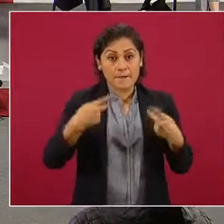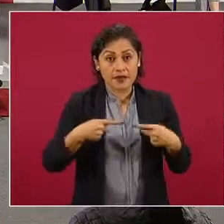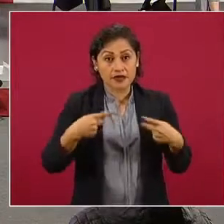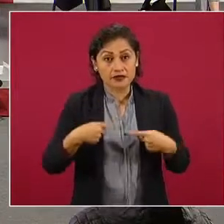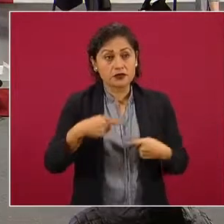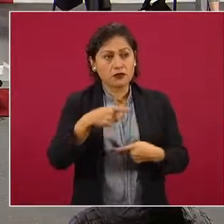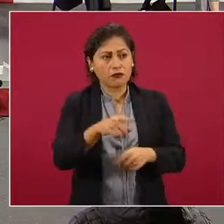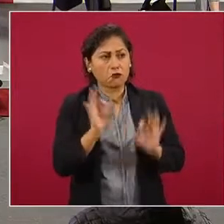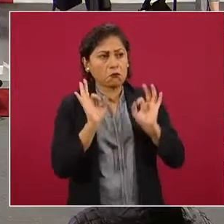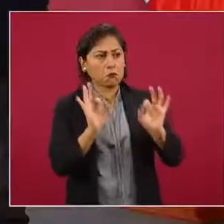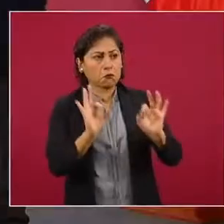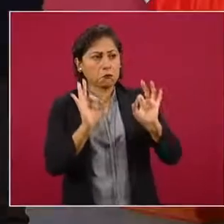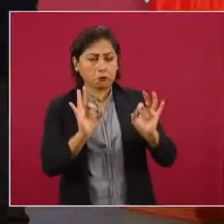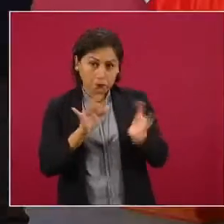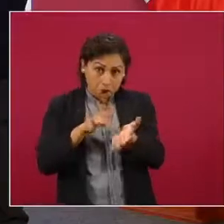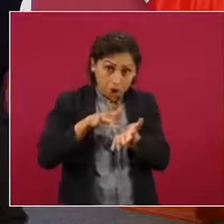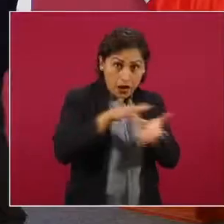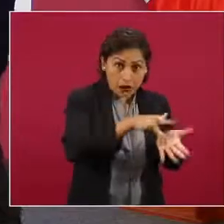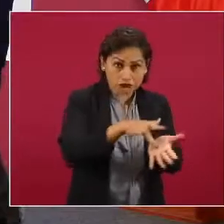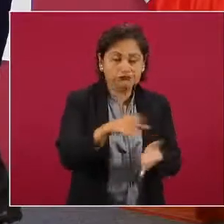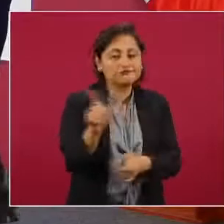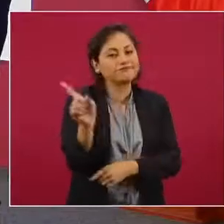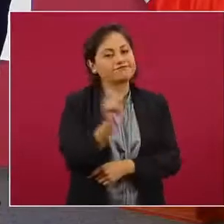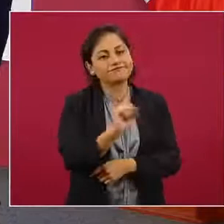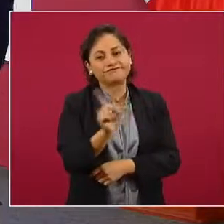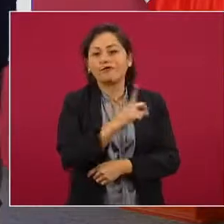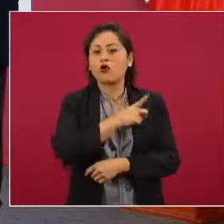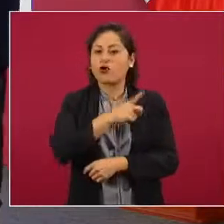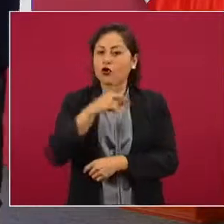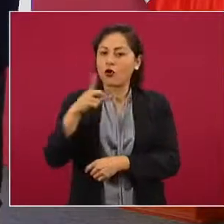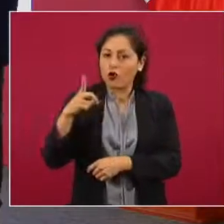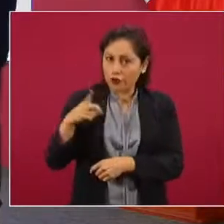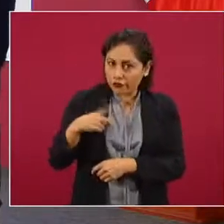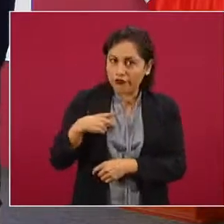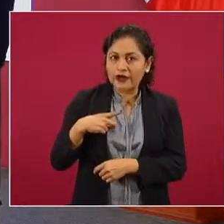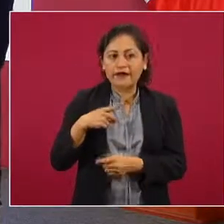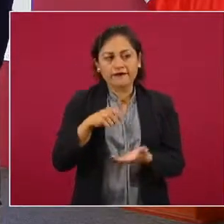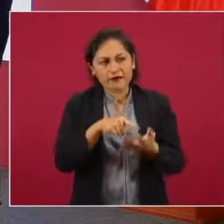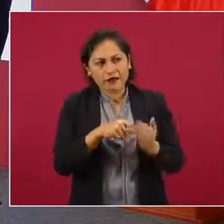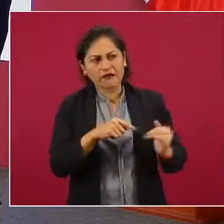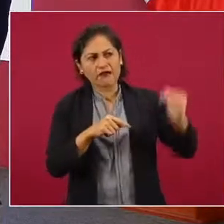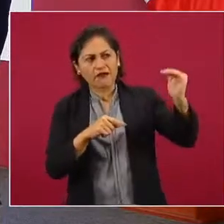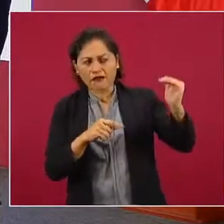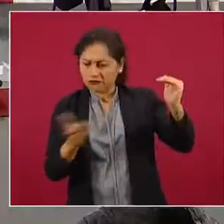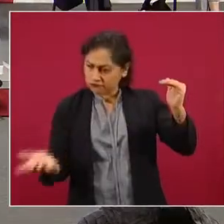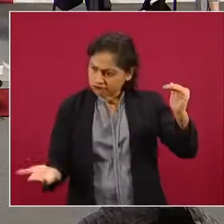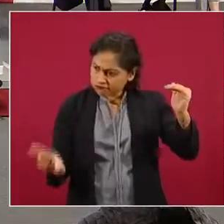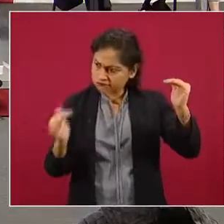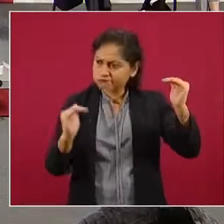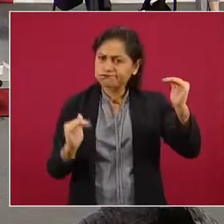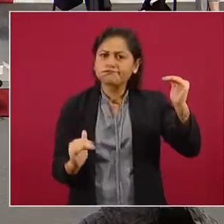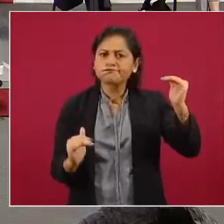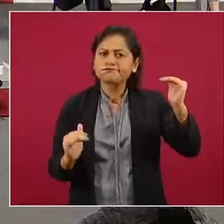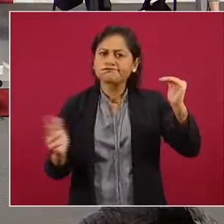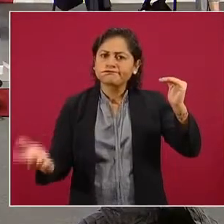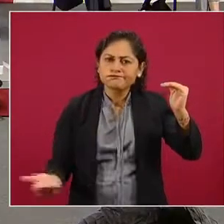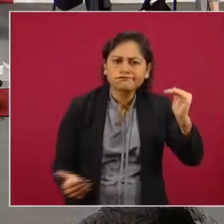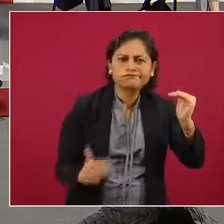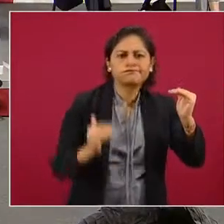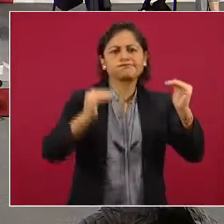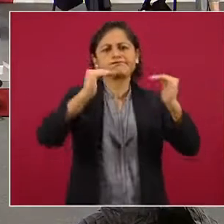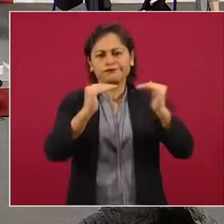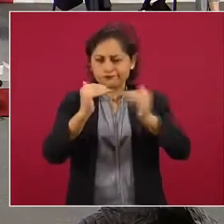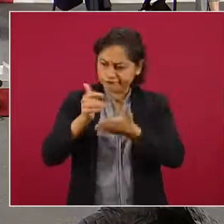de pobreza, sino atenuar las desventajas de quienes se encuentran reducidos a